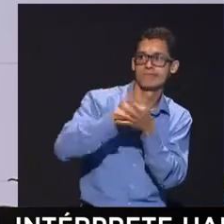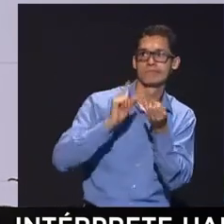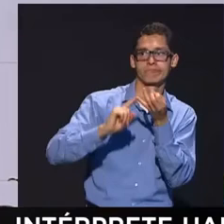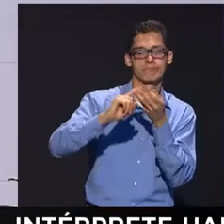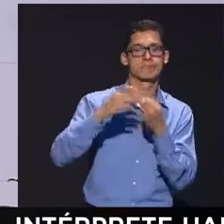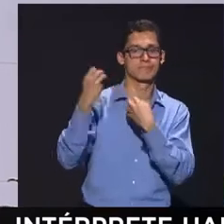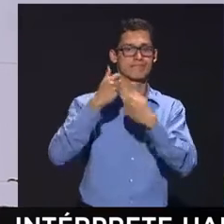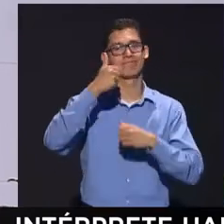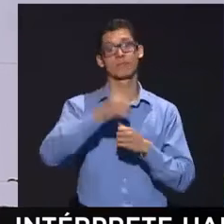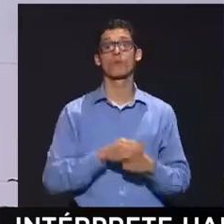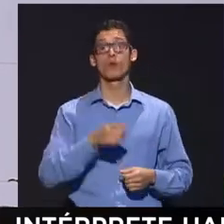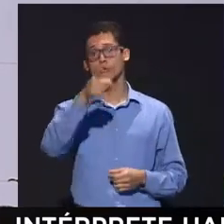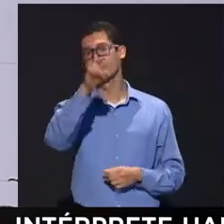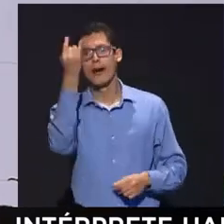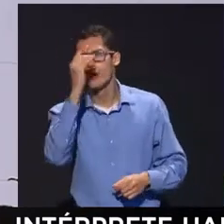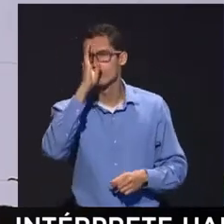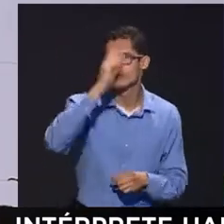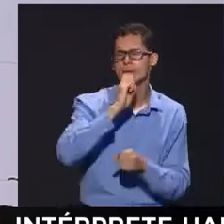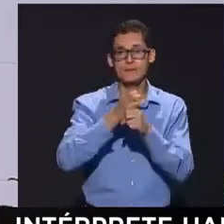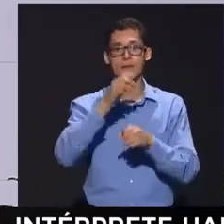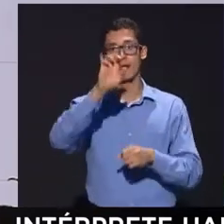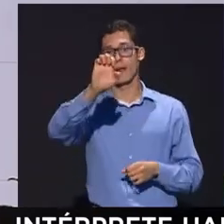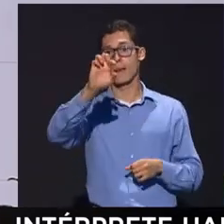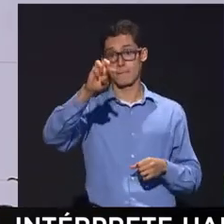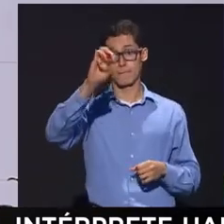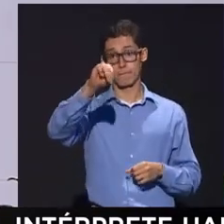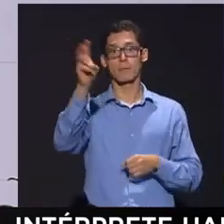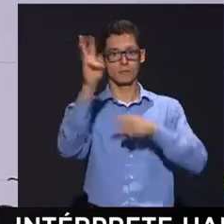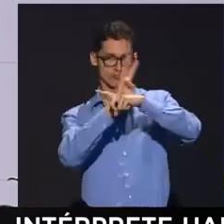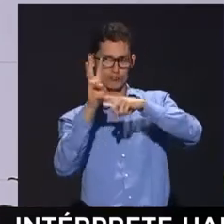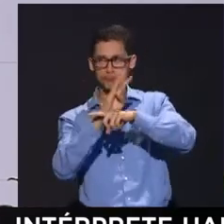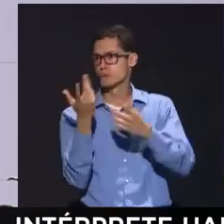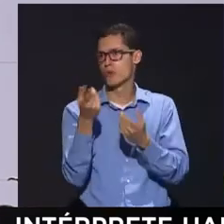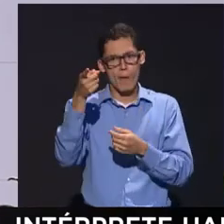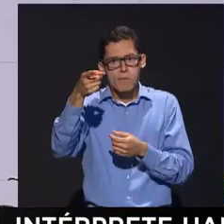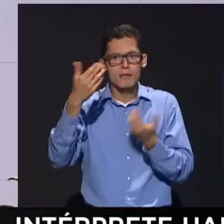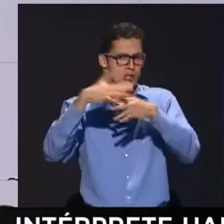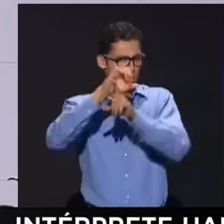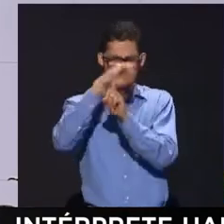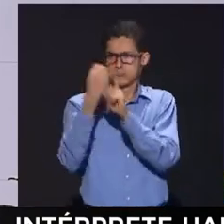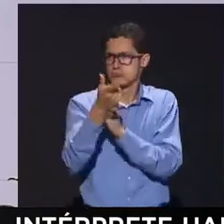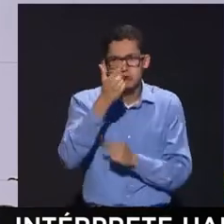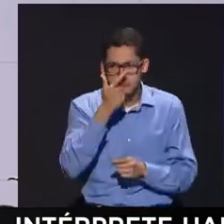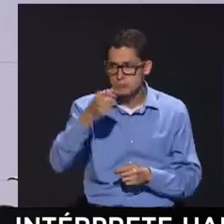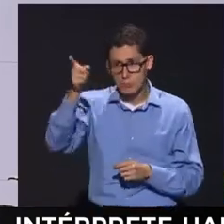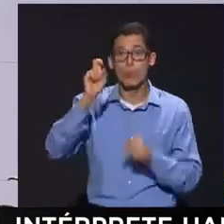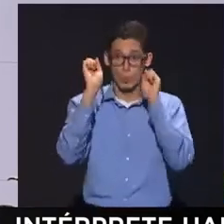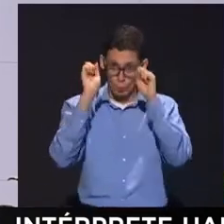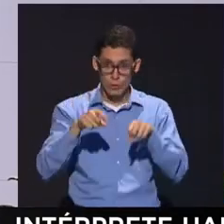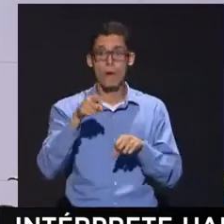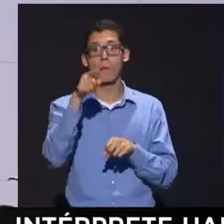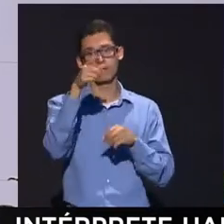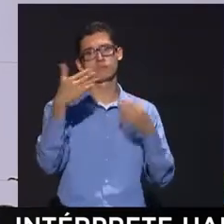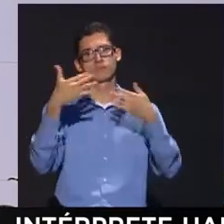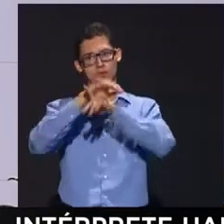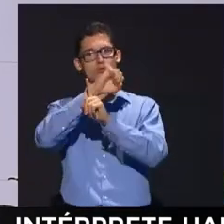canales oficiales de EPM cuando tengan alguna duda, inquietud, o cuando vean que alguna información no les concuerda, pueden seguir las